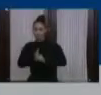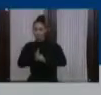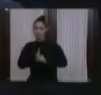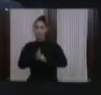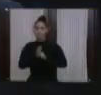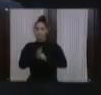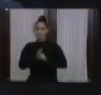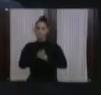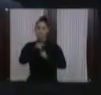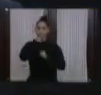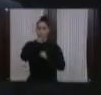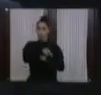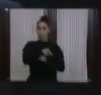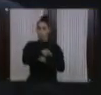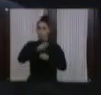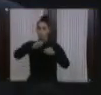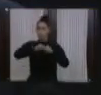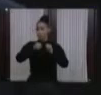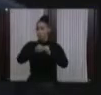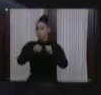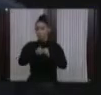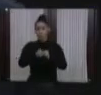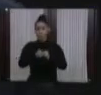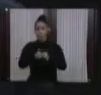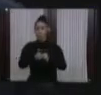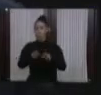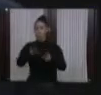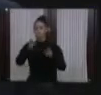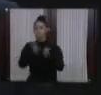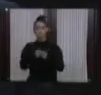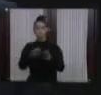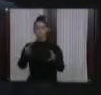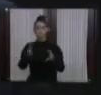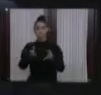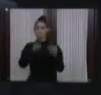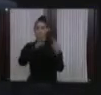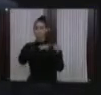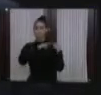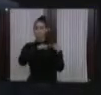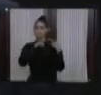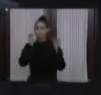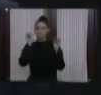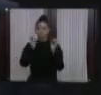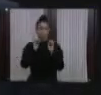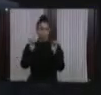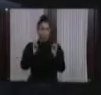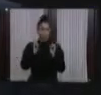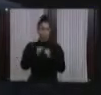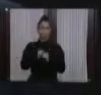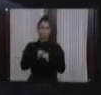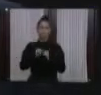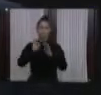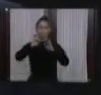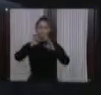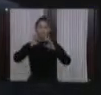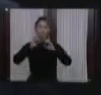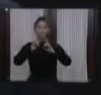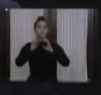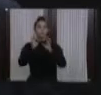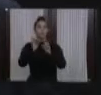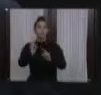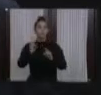mundo escucho que uno de los muchos ya que méxico es así ya verán los resultados de méxico